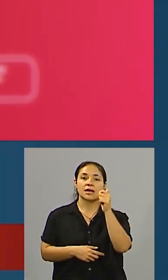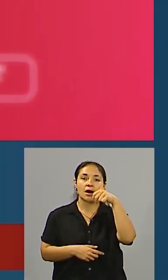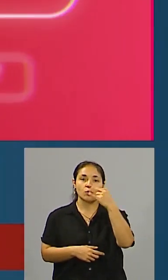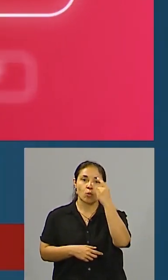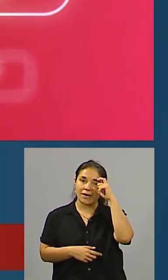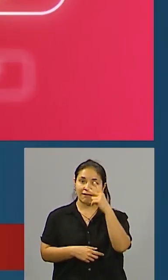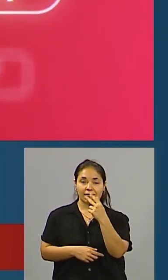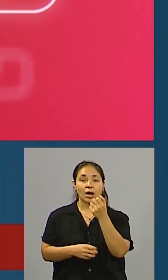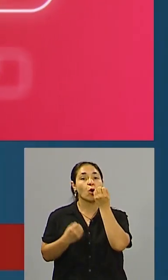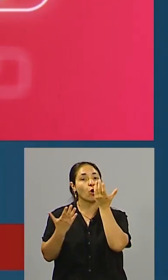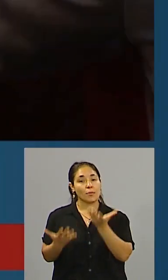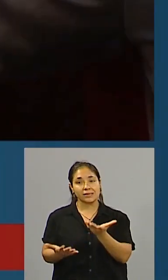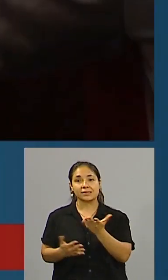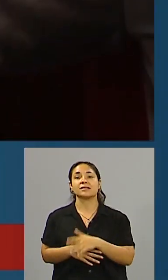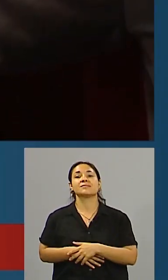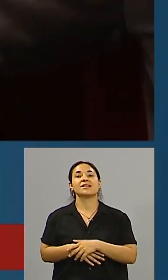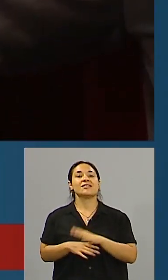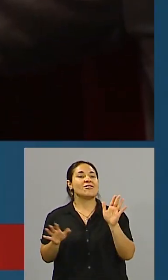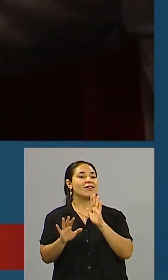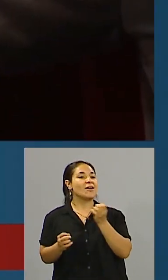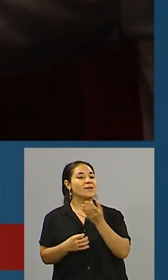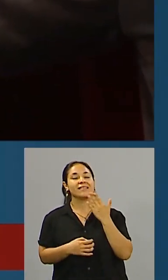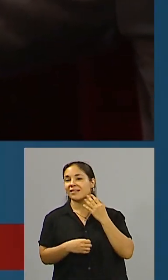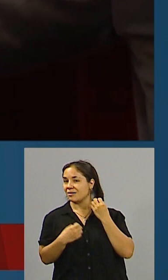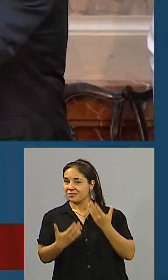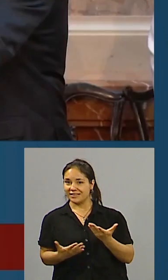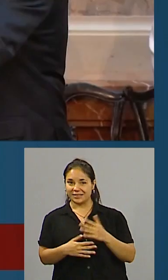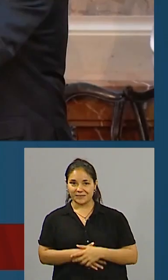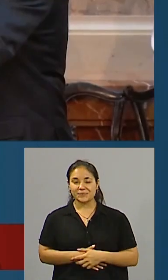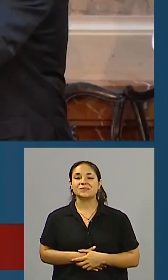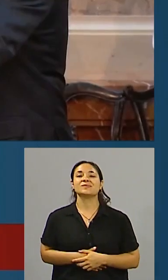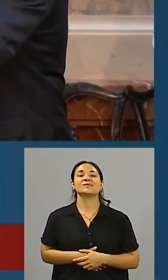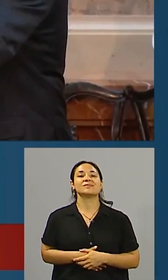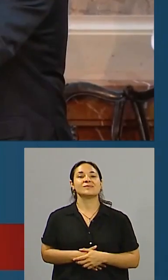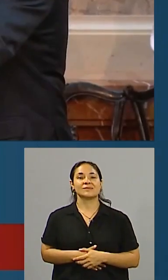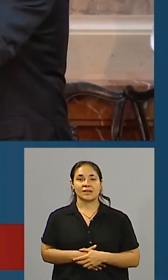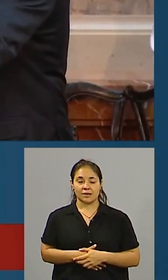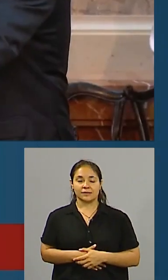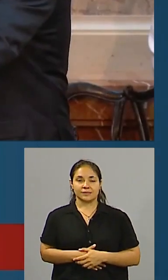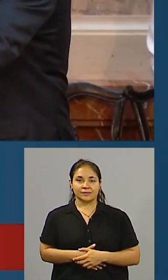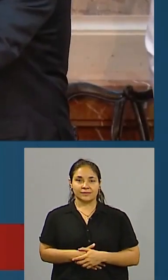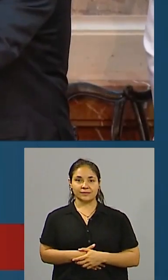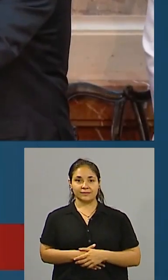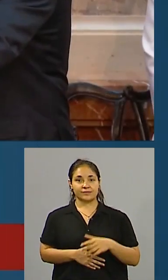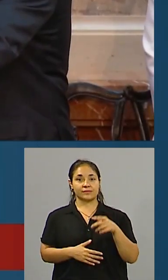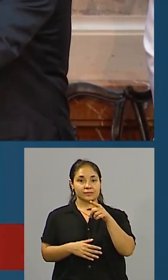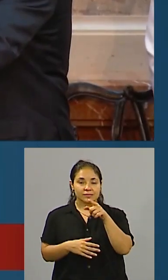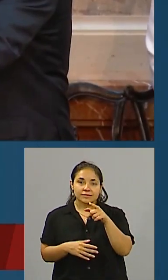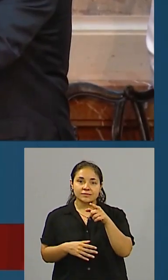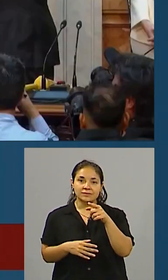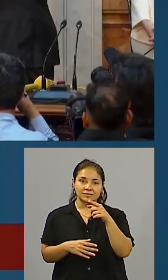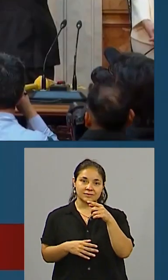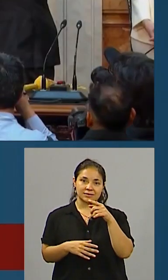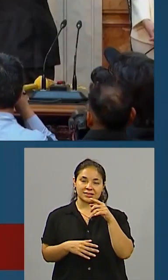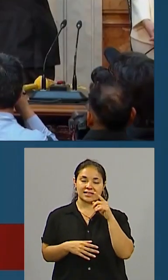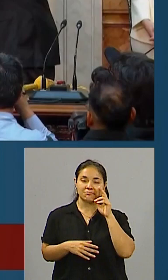estás? Bienvenido. ¿Qué tal? Buenas tardes. ¿Cómo te va, Claudia? Muy bien. Me imagino que estuviste atento a lo que fue la